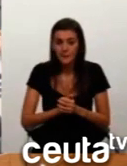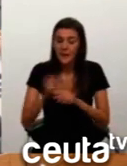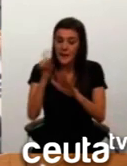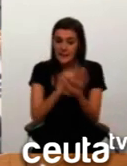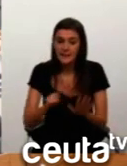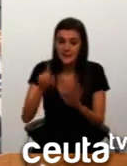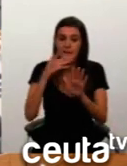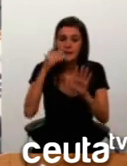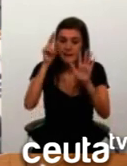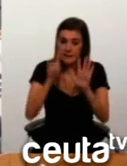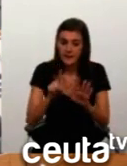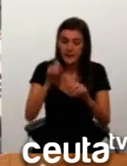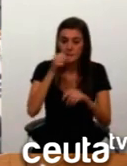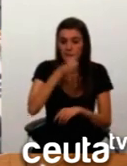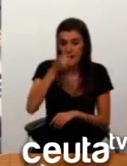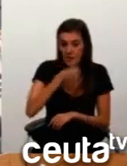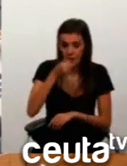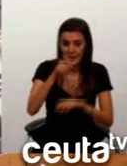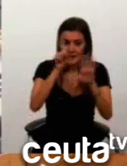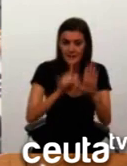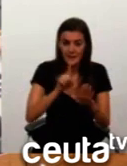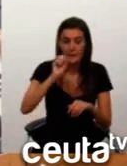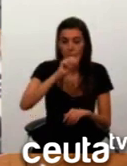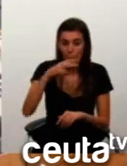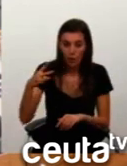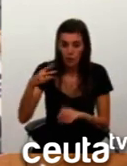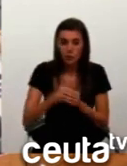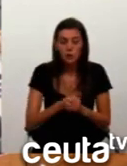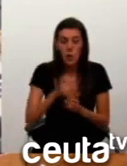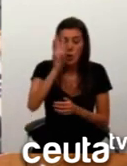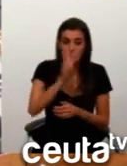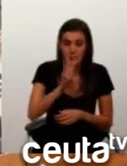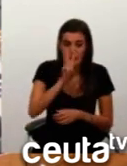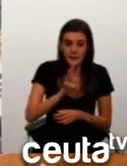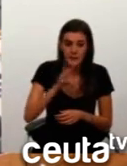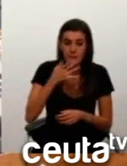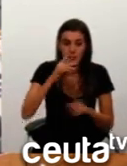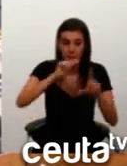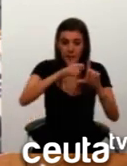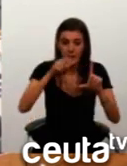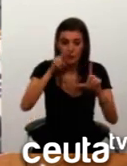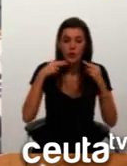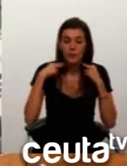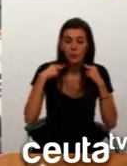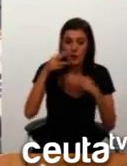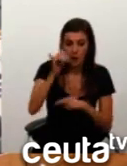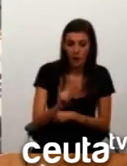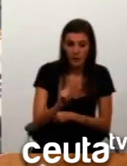para el Grupo PSOE, seis para el Grupo Vox, tres para usted, que tiene dos diputados, fíjese